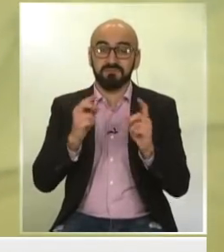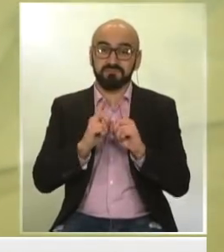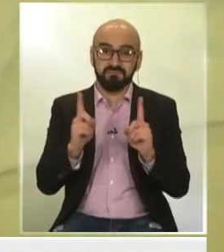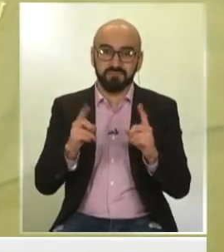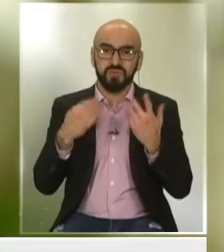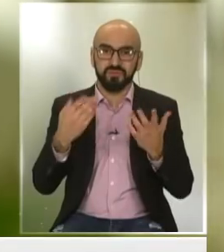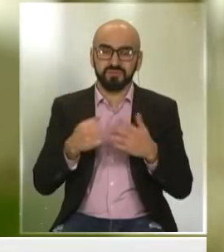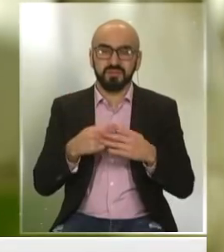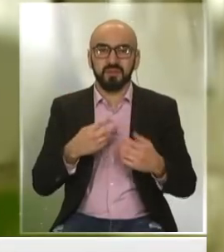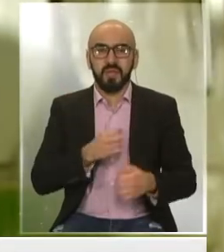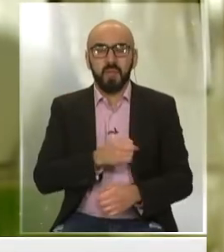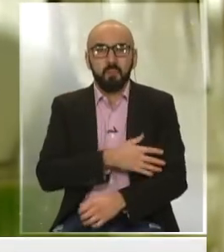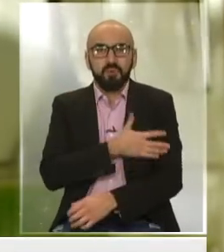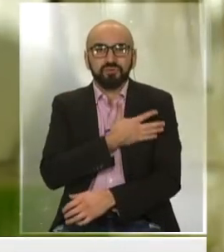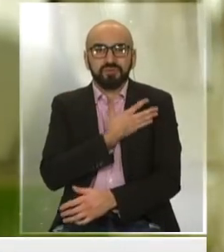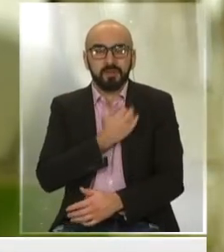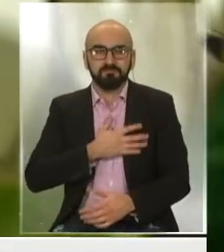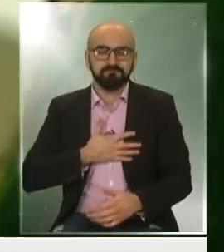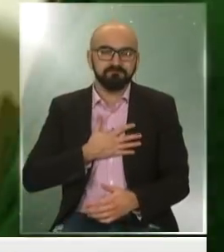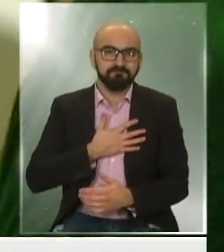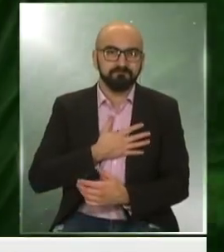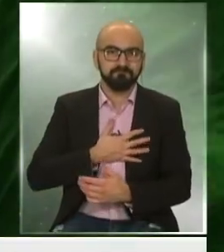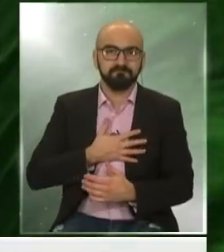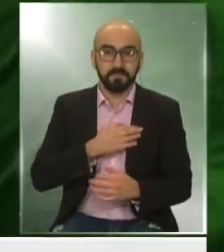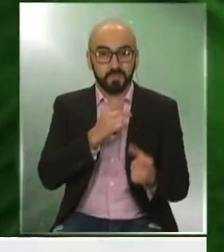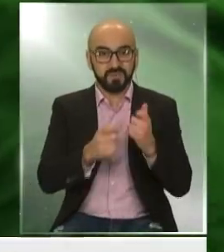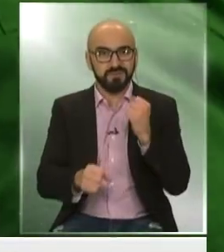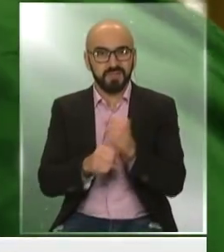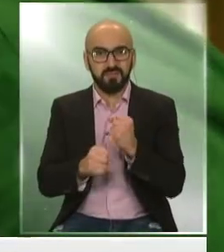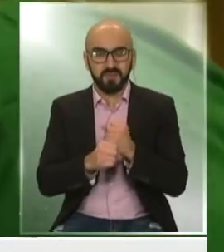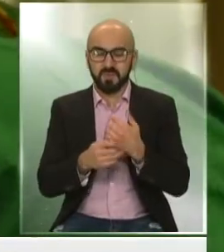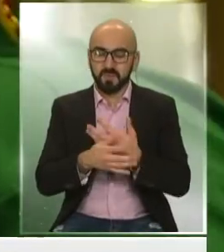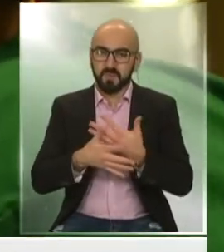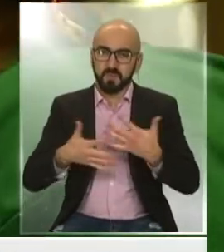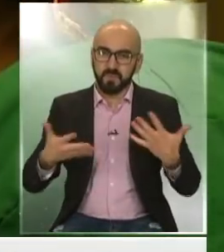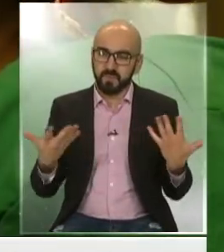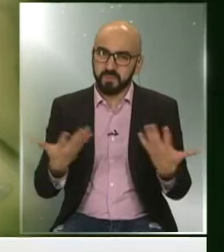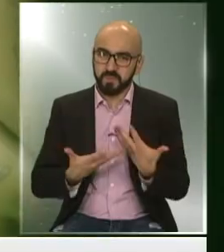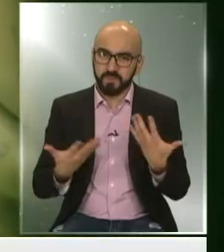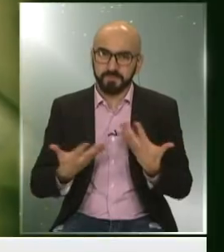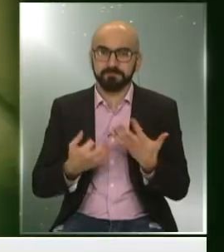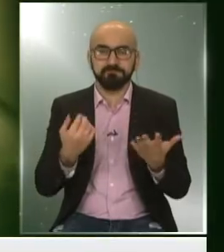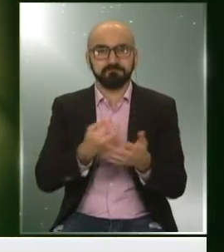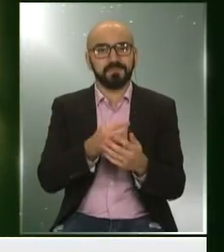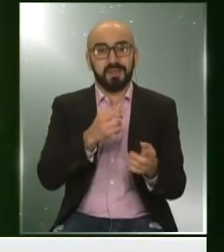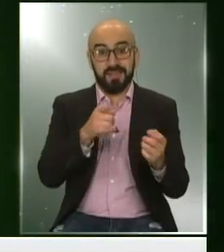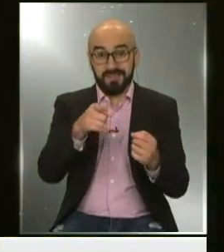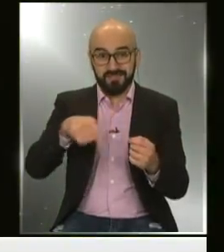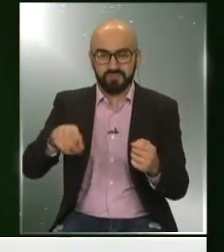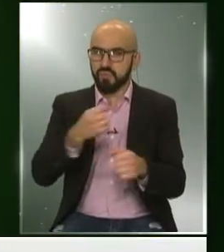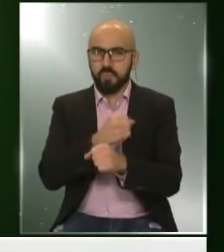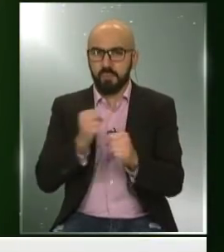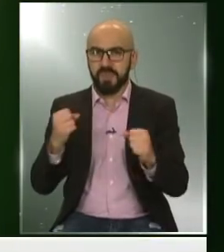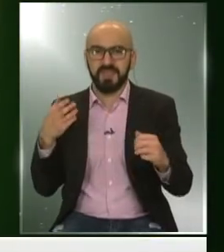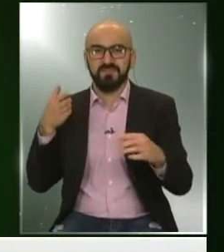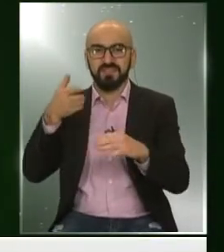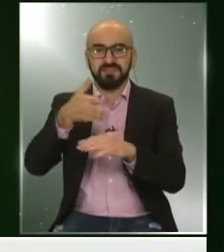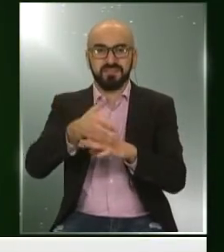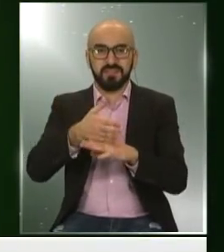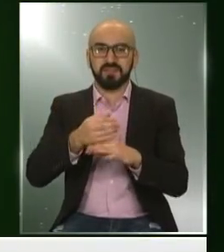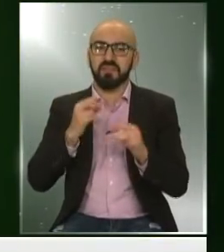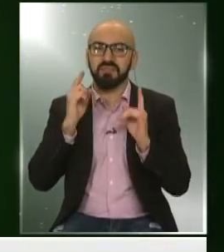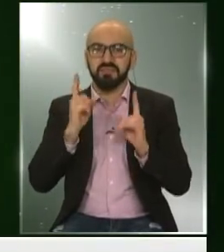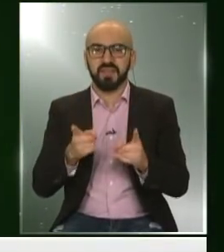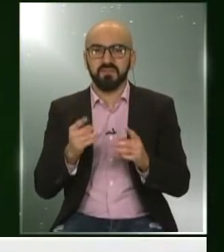emocional que llevan todos quienes trabajan acá es enorme. Estos pacientes no pueden recibir visitas, tienen que